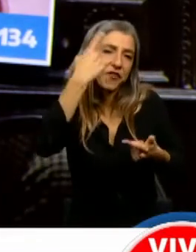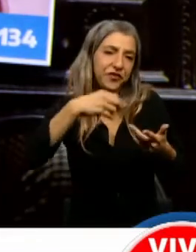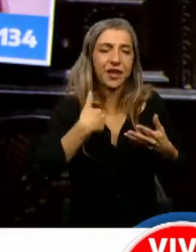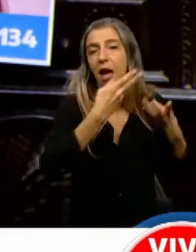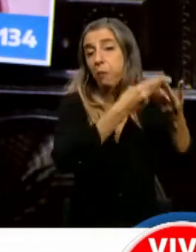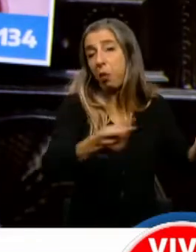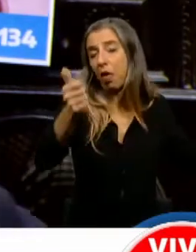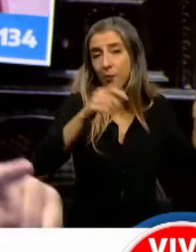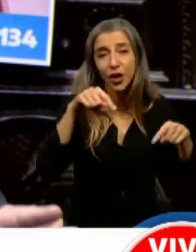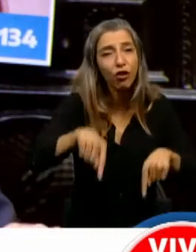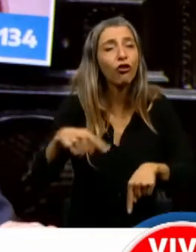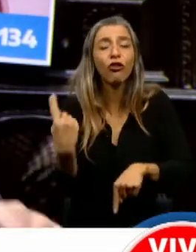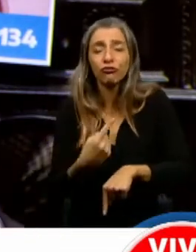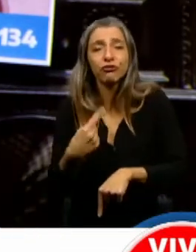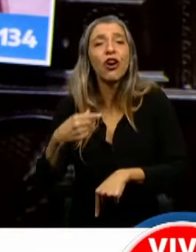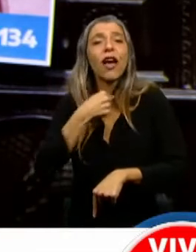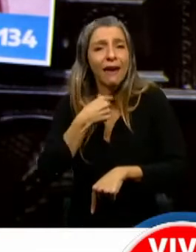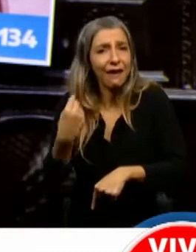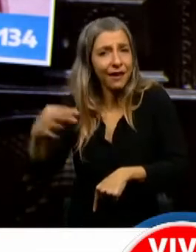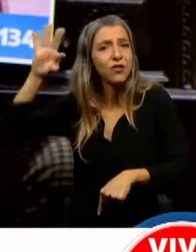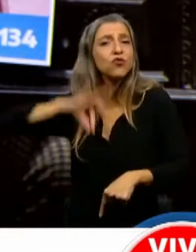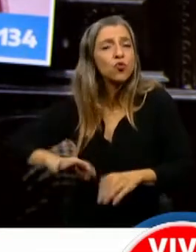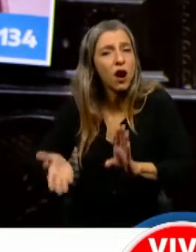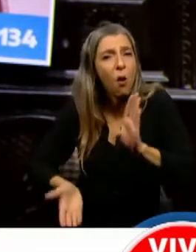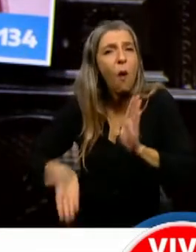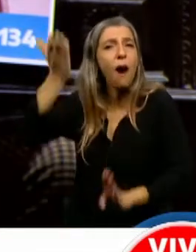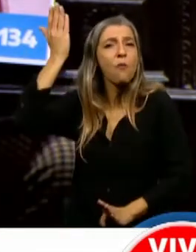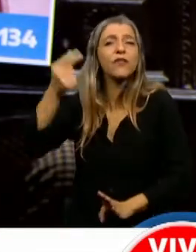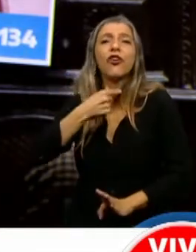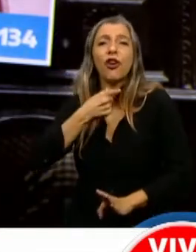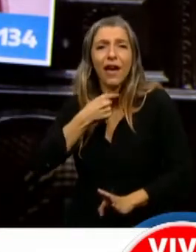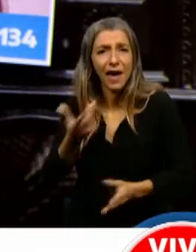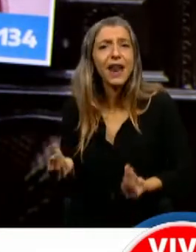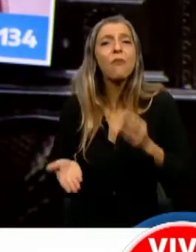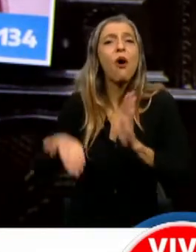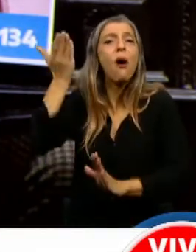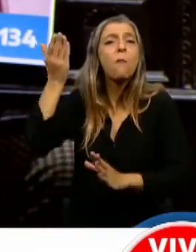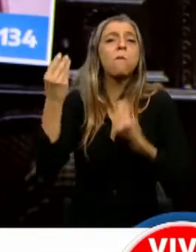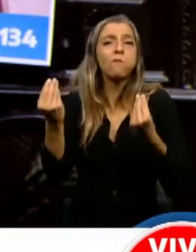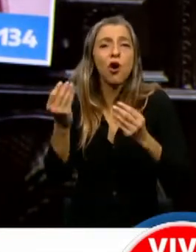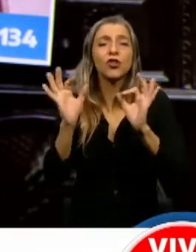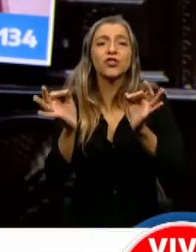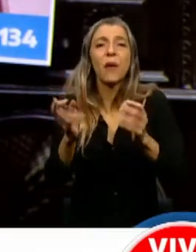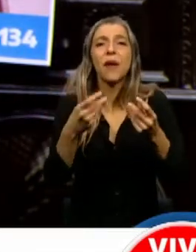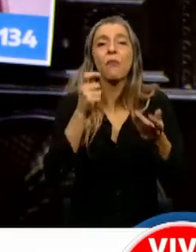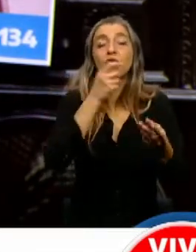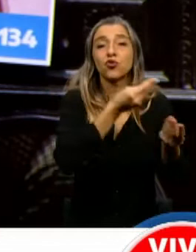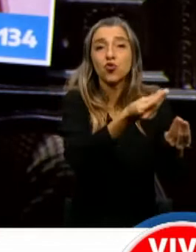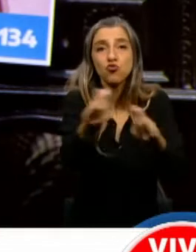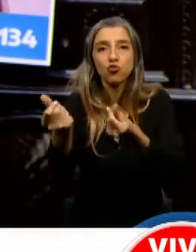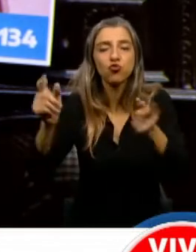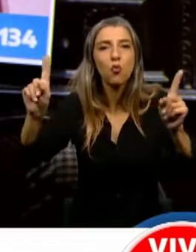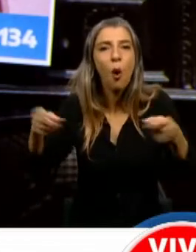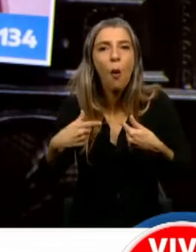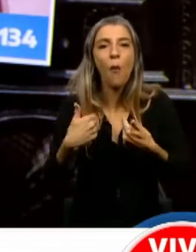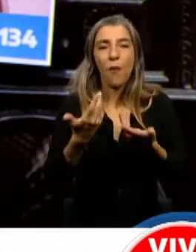Entonces, queremos más salario en el bolsillo y queremos más salario indirecto vía todos los programas de asistencia pública y